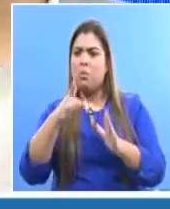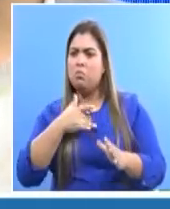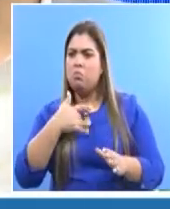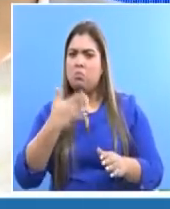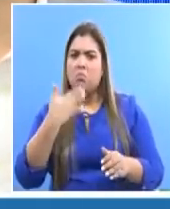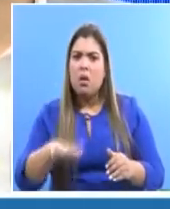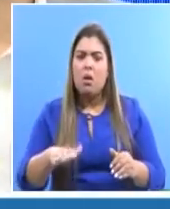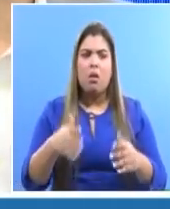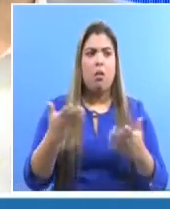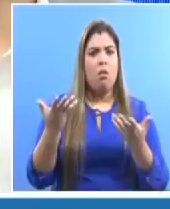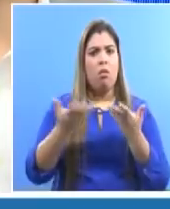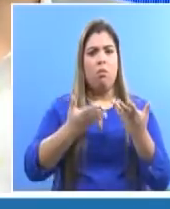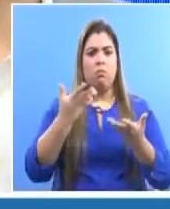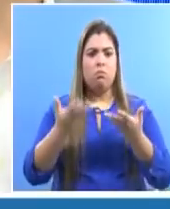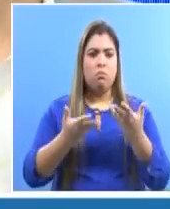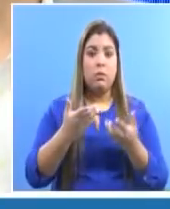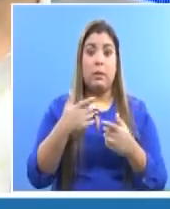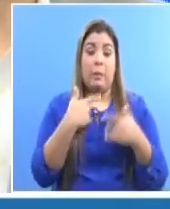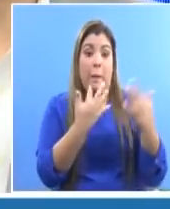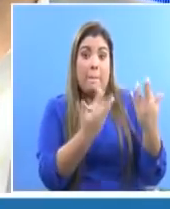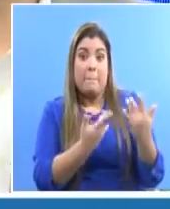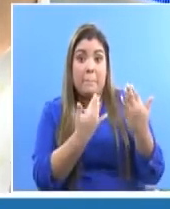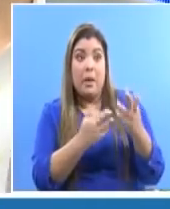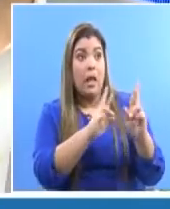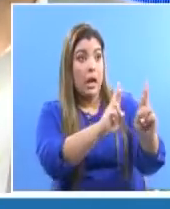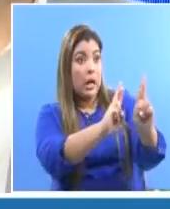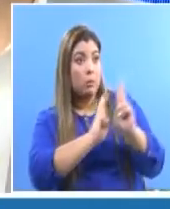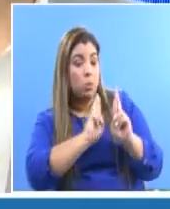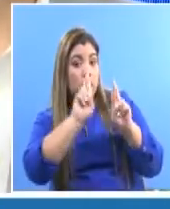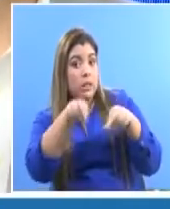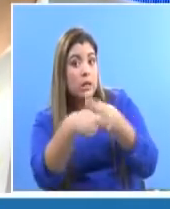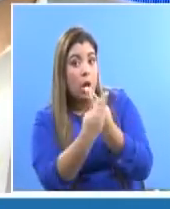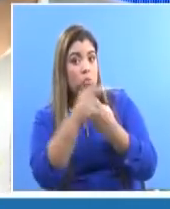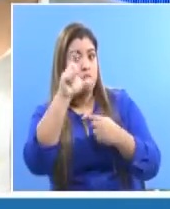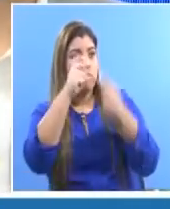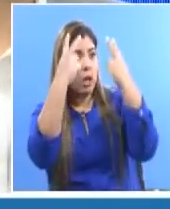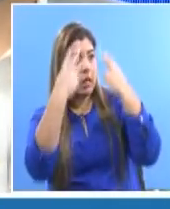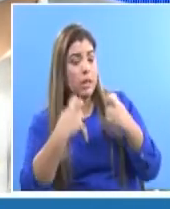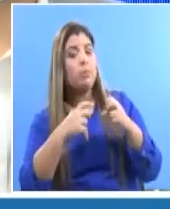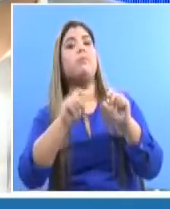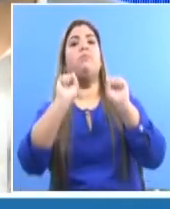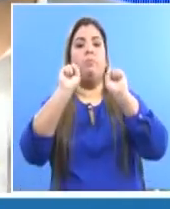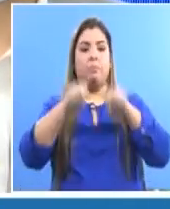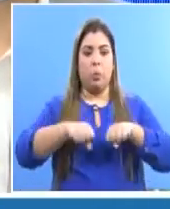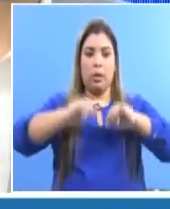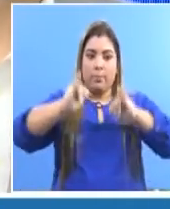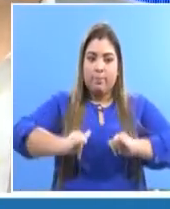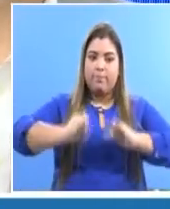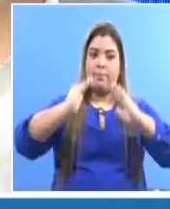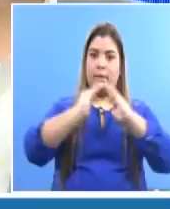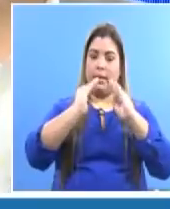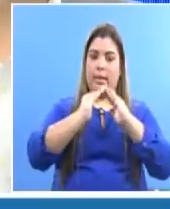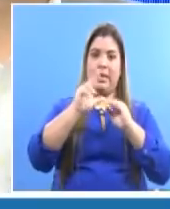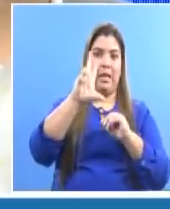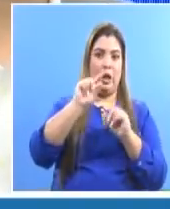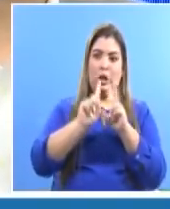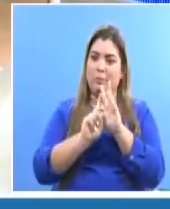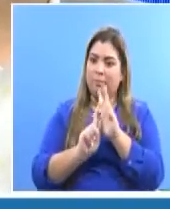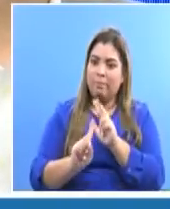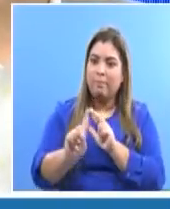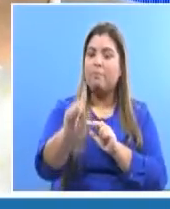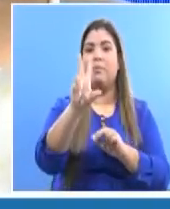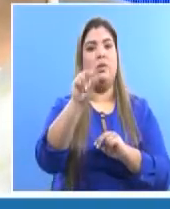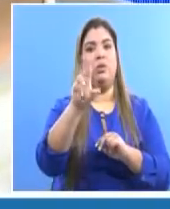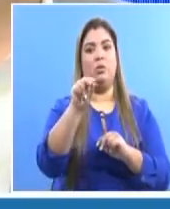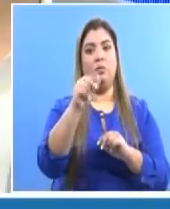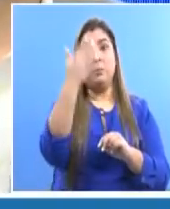estén esperando el resultado de una prueba, incluso en ese momento se puedan mantener en casa, porque van a ser como la primera